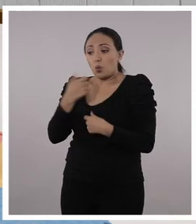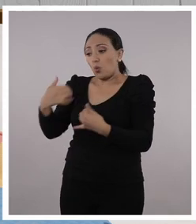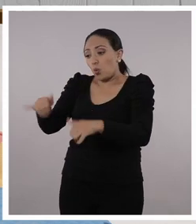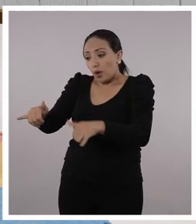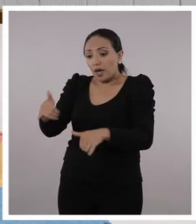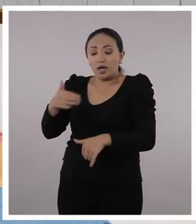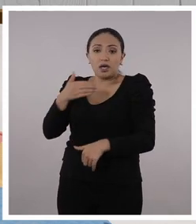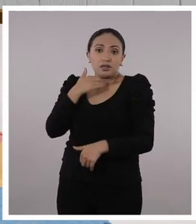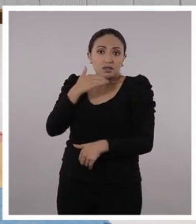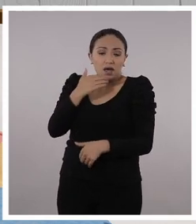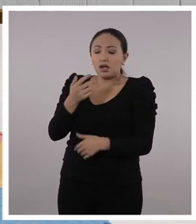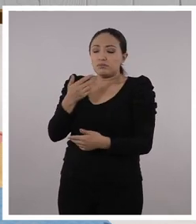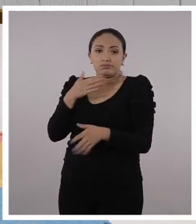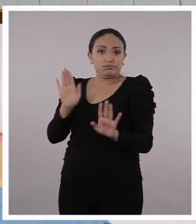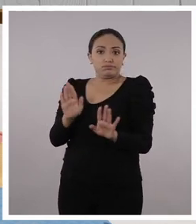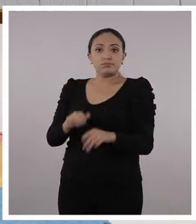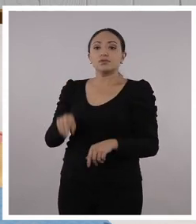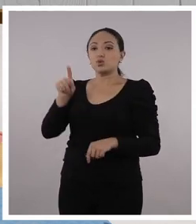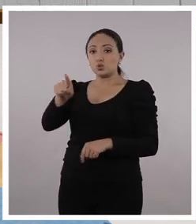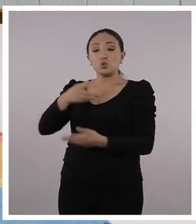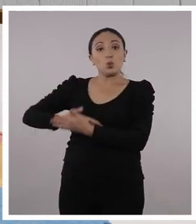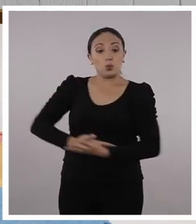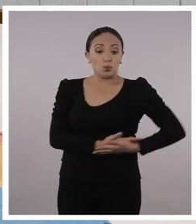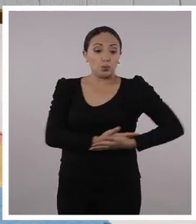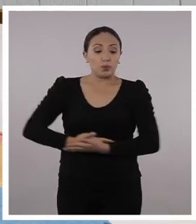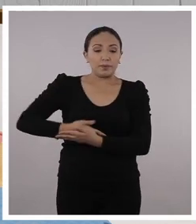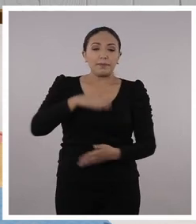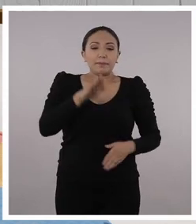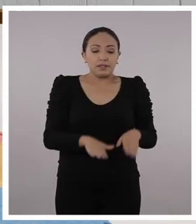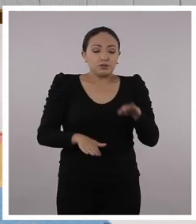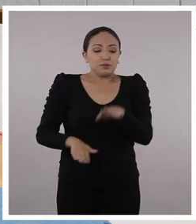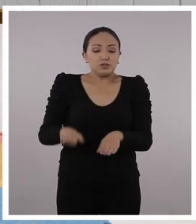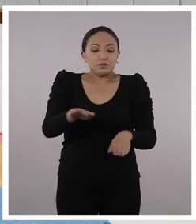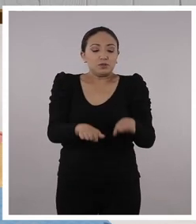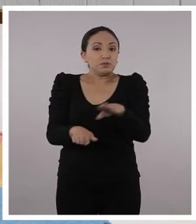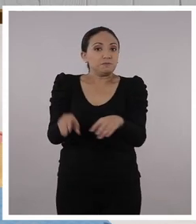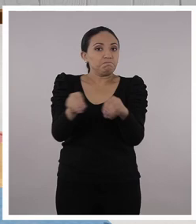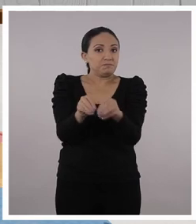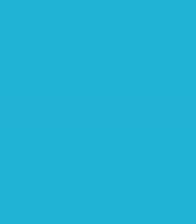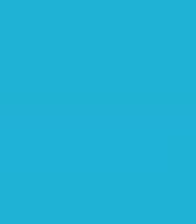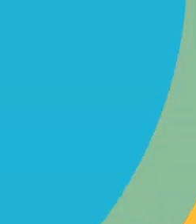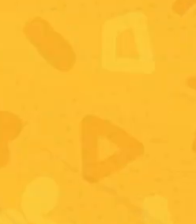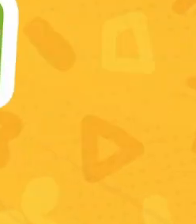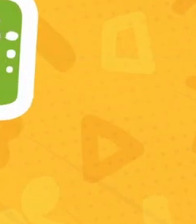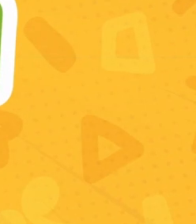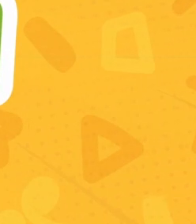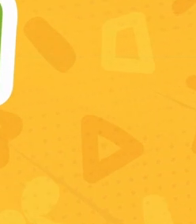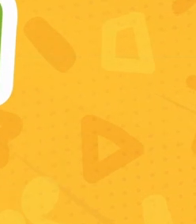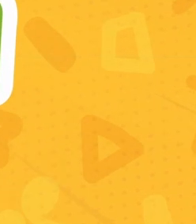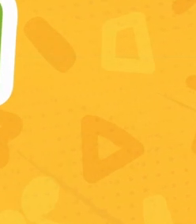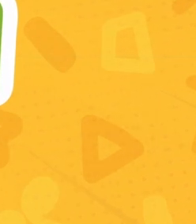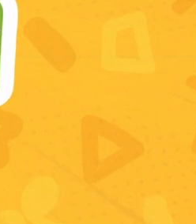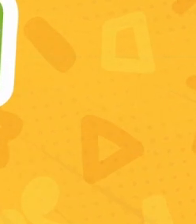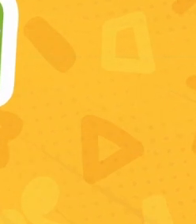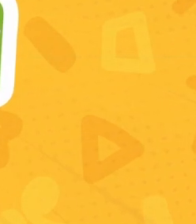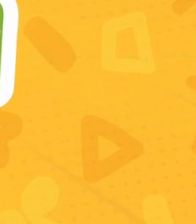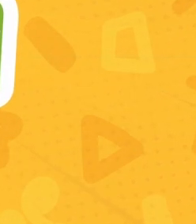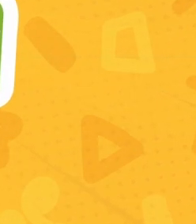juguetitos, en lugares seguros, y así sus bebés pueden dar sus pasos más seguros.